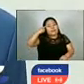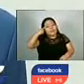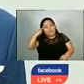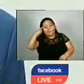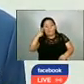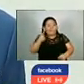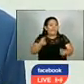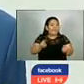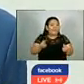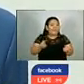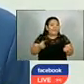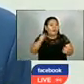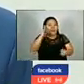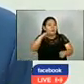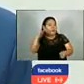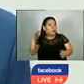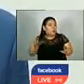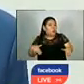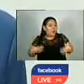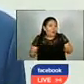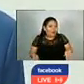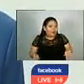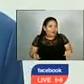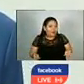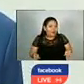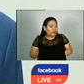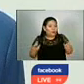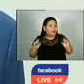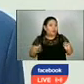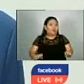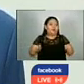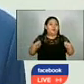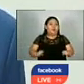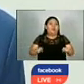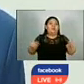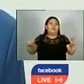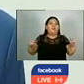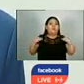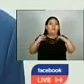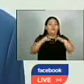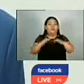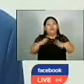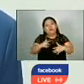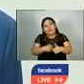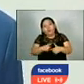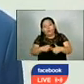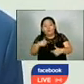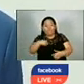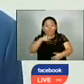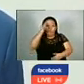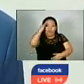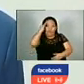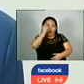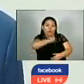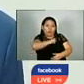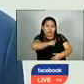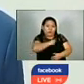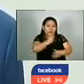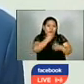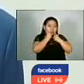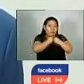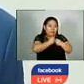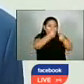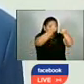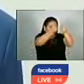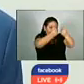económicas del país no están dadas para realizar este tipo de eventos. Nosotros estamos siendo muy responsables, muy austeros en el uso de los